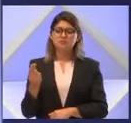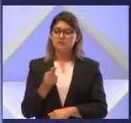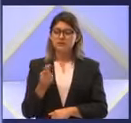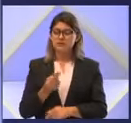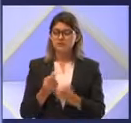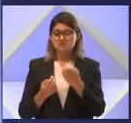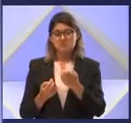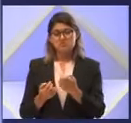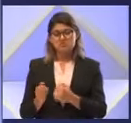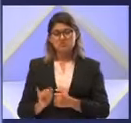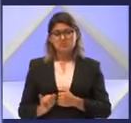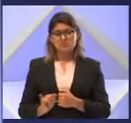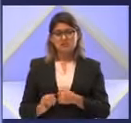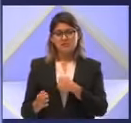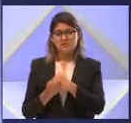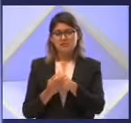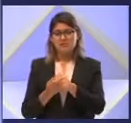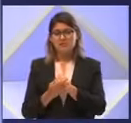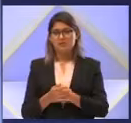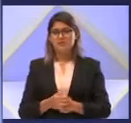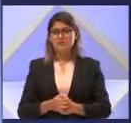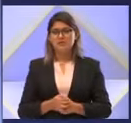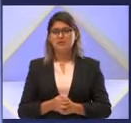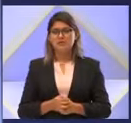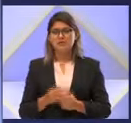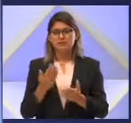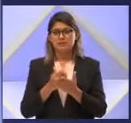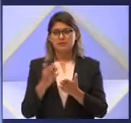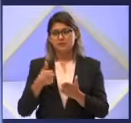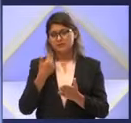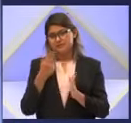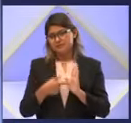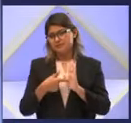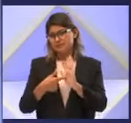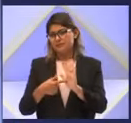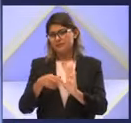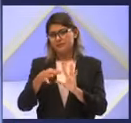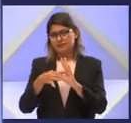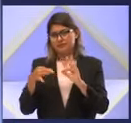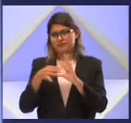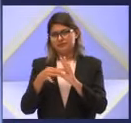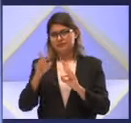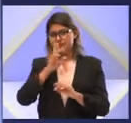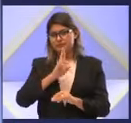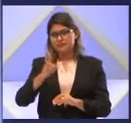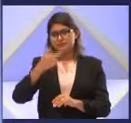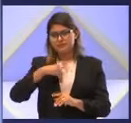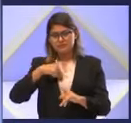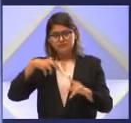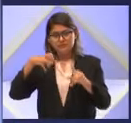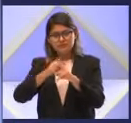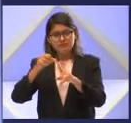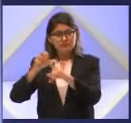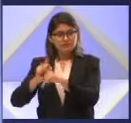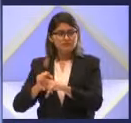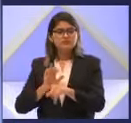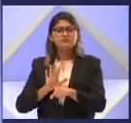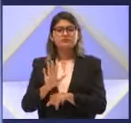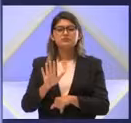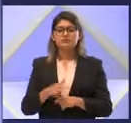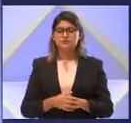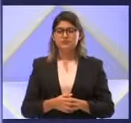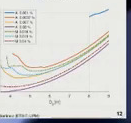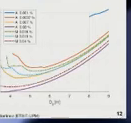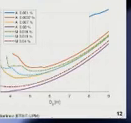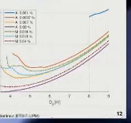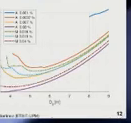pues simplemente por enseñarles algunos resultados que hemos obtenido pues nos parece muy relevante el